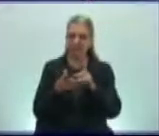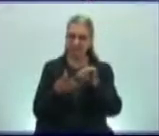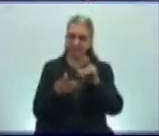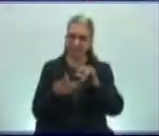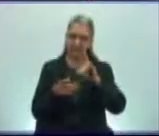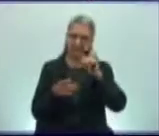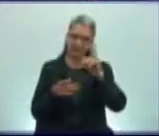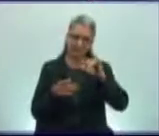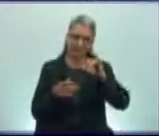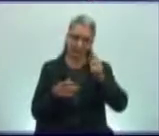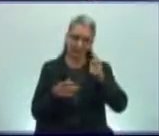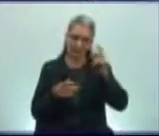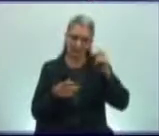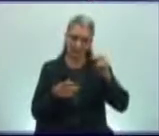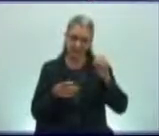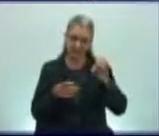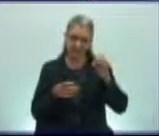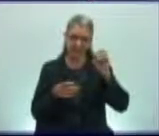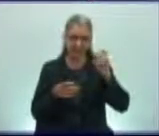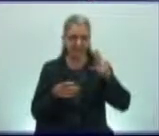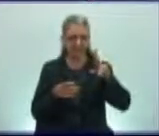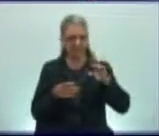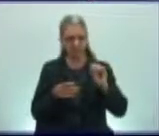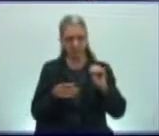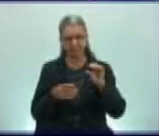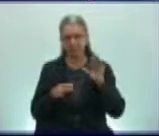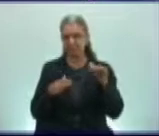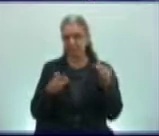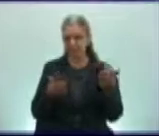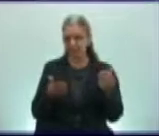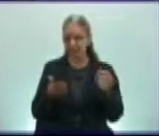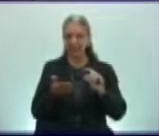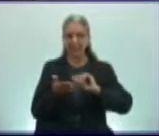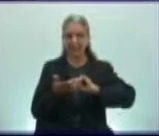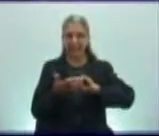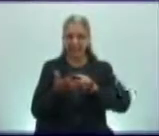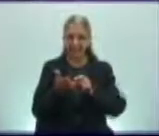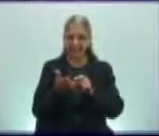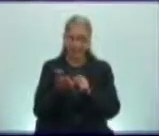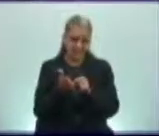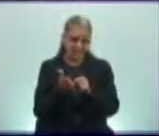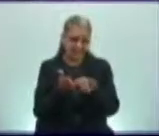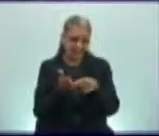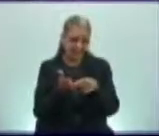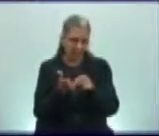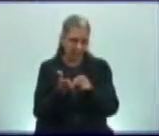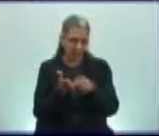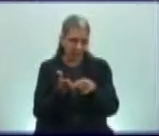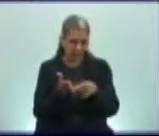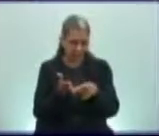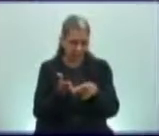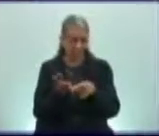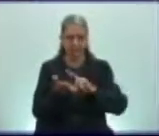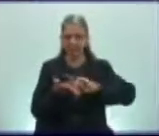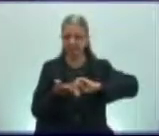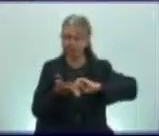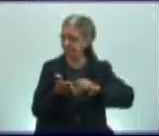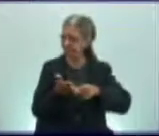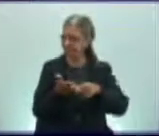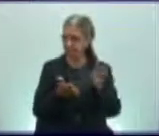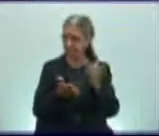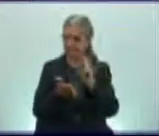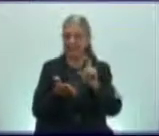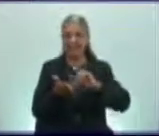esta relación la estamos estableciendo con el radio. Pero basándote en que el diámetro es 2 veces el